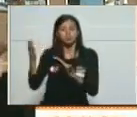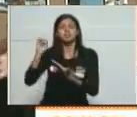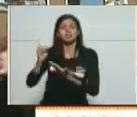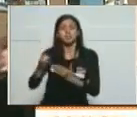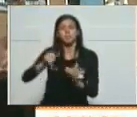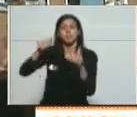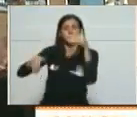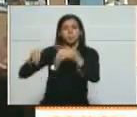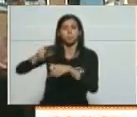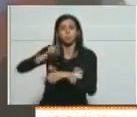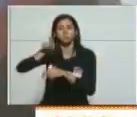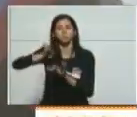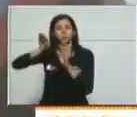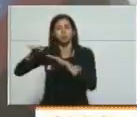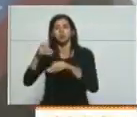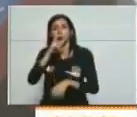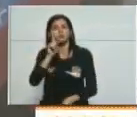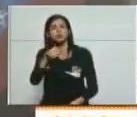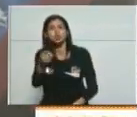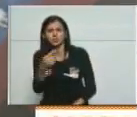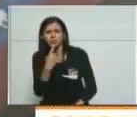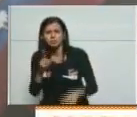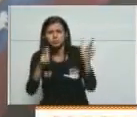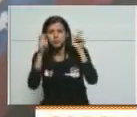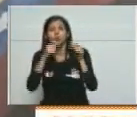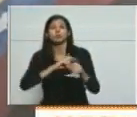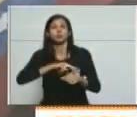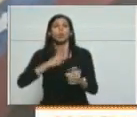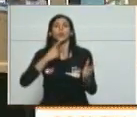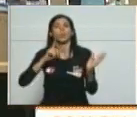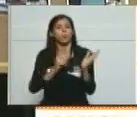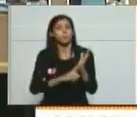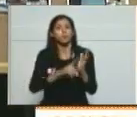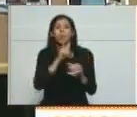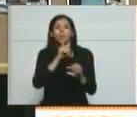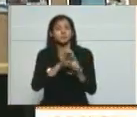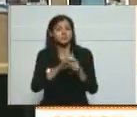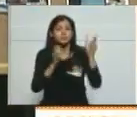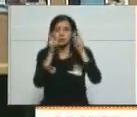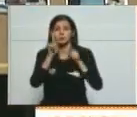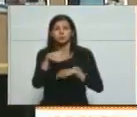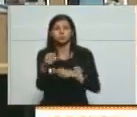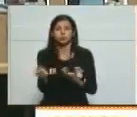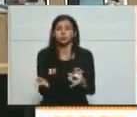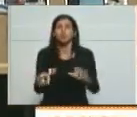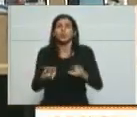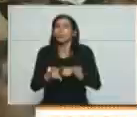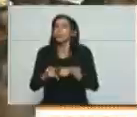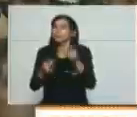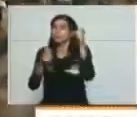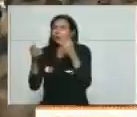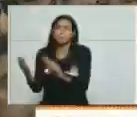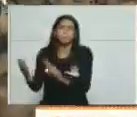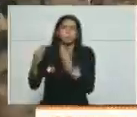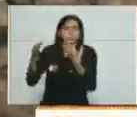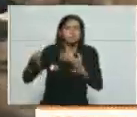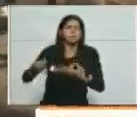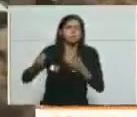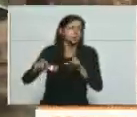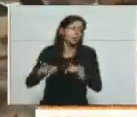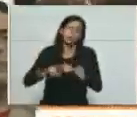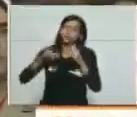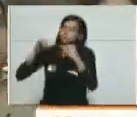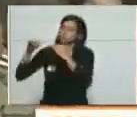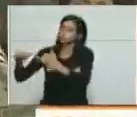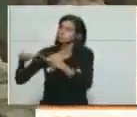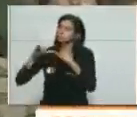¿No lo dijo? Y nosotros le cumplimos al comandante Hugo Chávez, como Chávez siempre nos cumplió a nosotros.